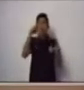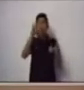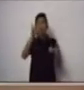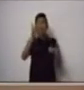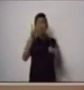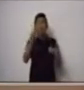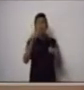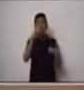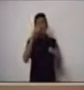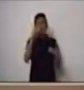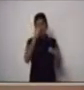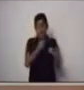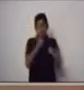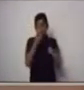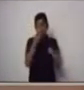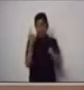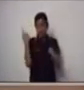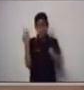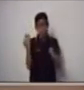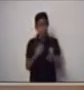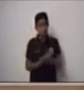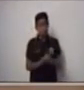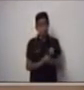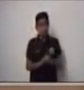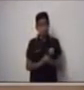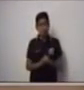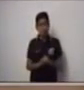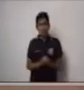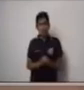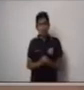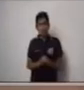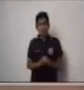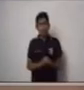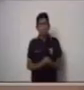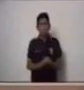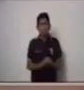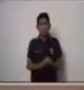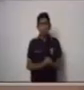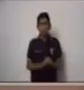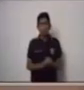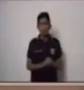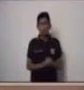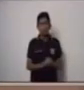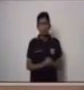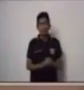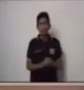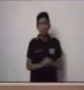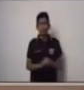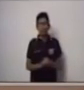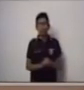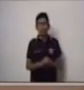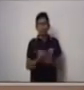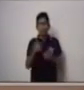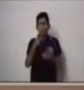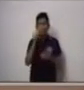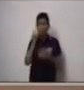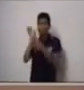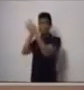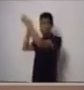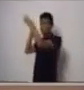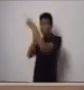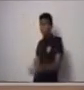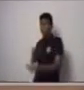veamos entonces vamos a quitar algunos elementos para